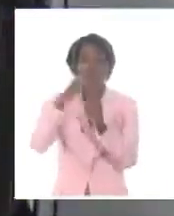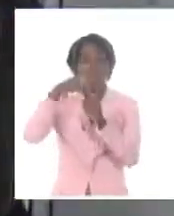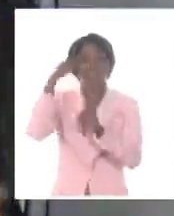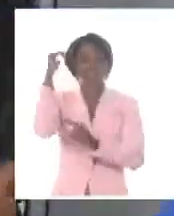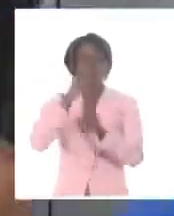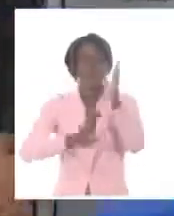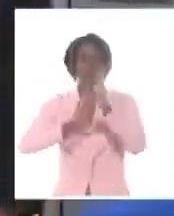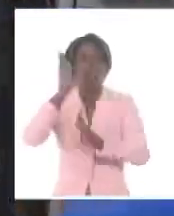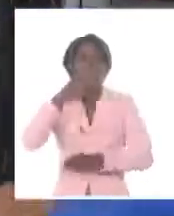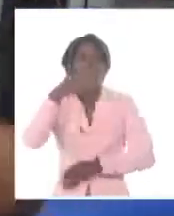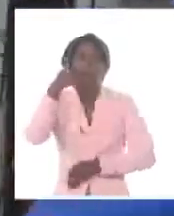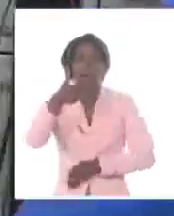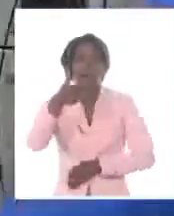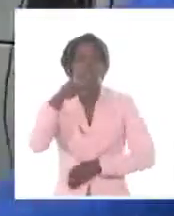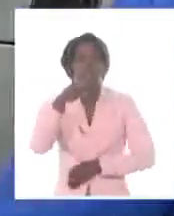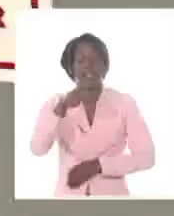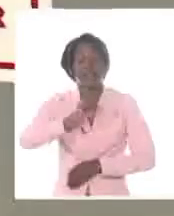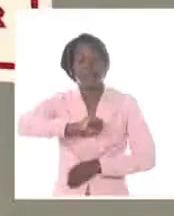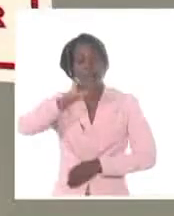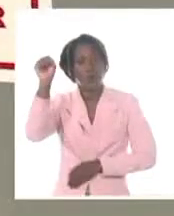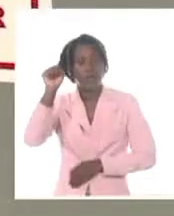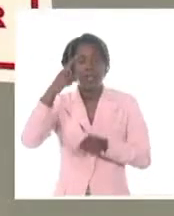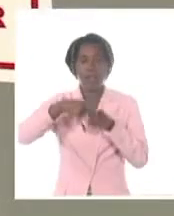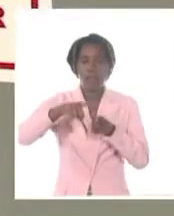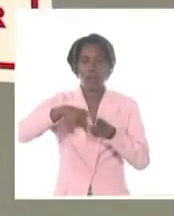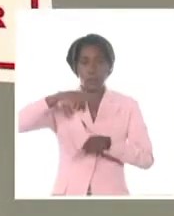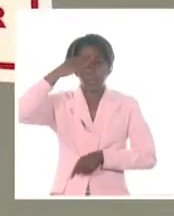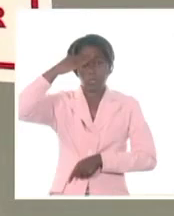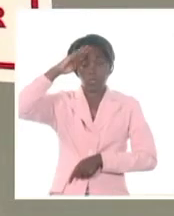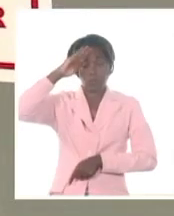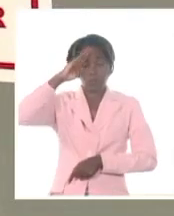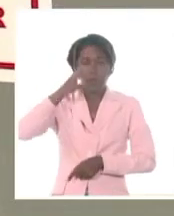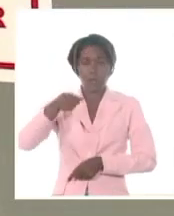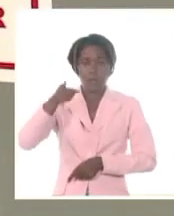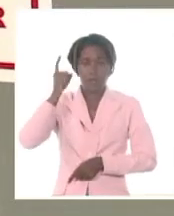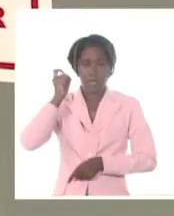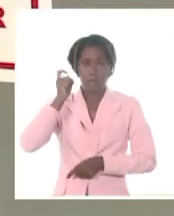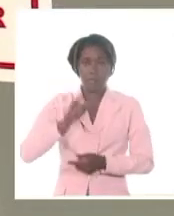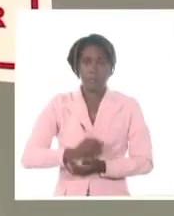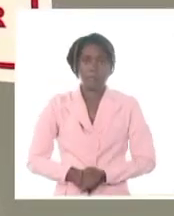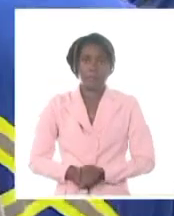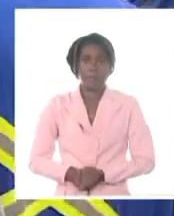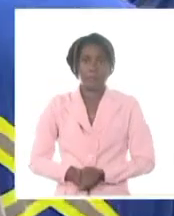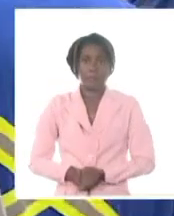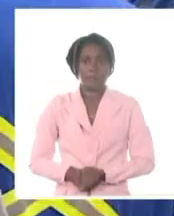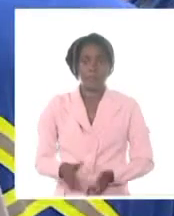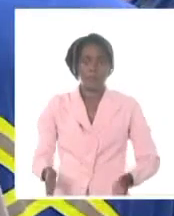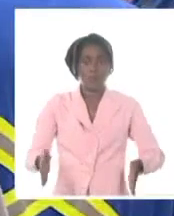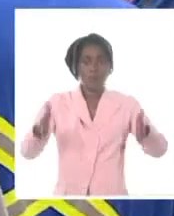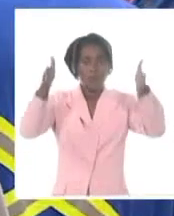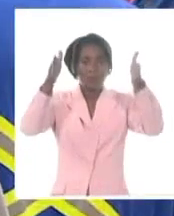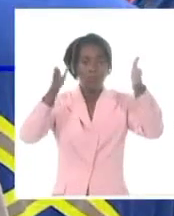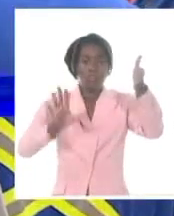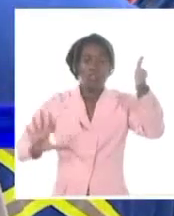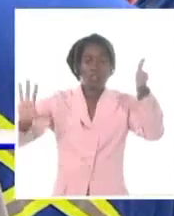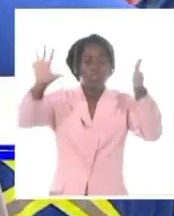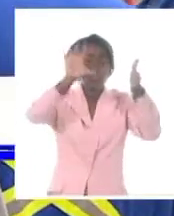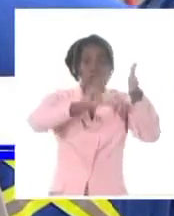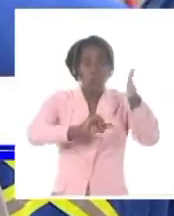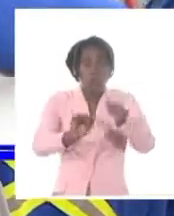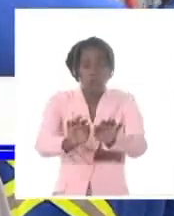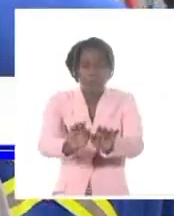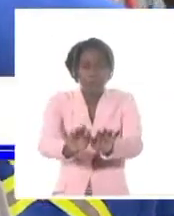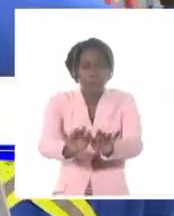y sobre todo una respuesta al país. En la planta se han revisado todos los sistemas,